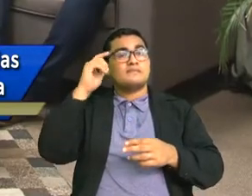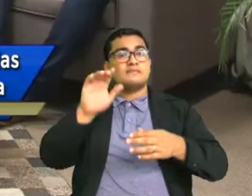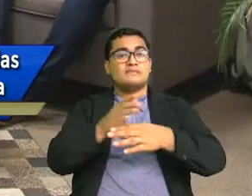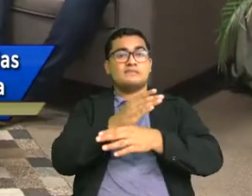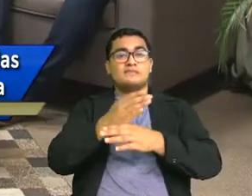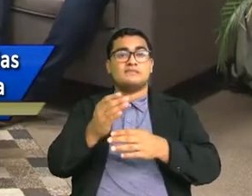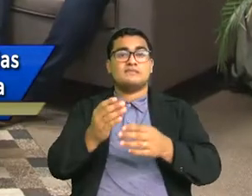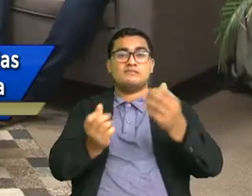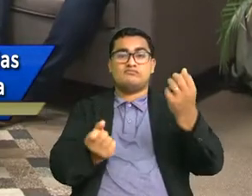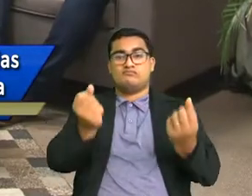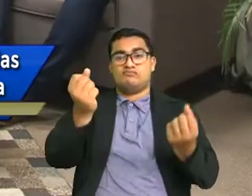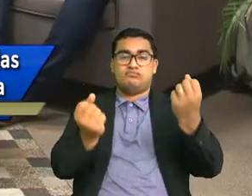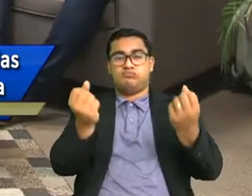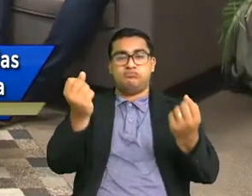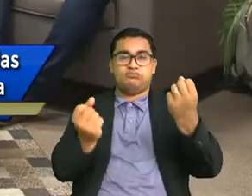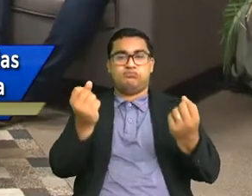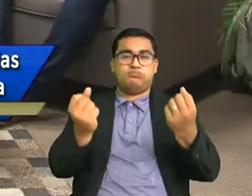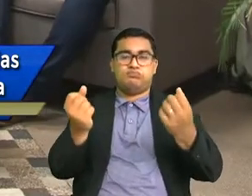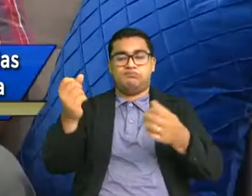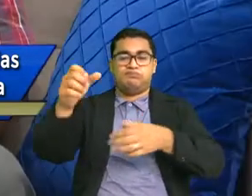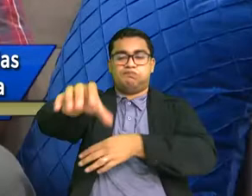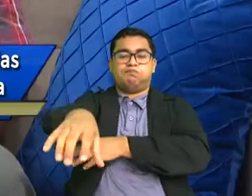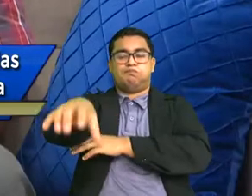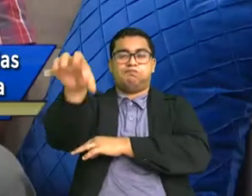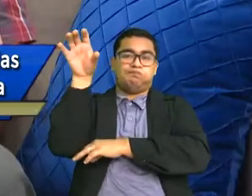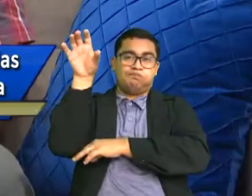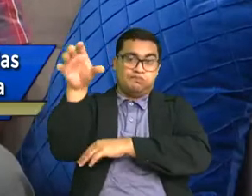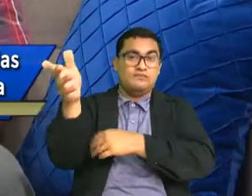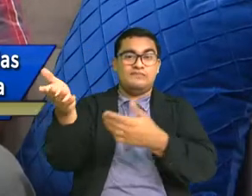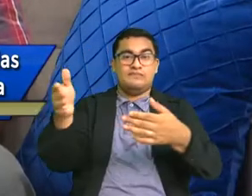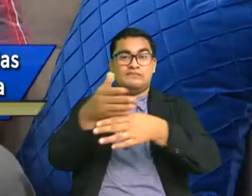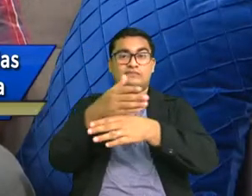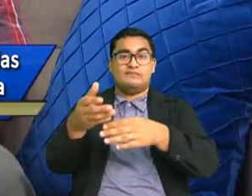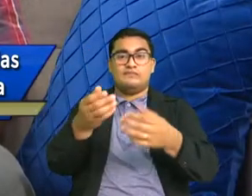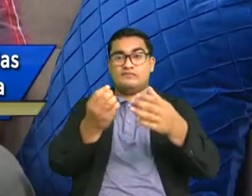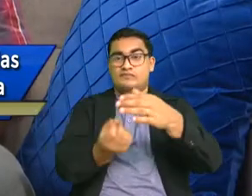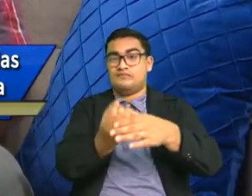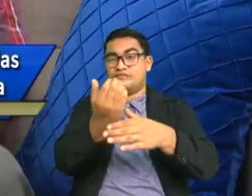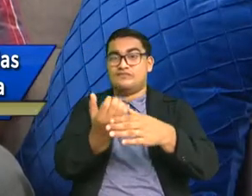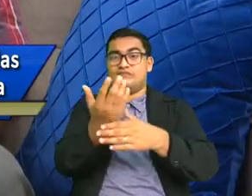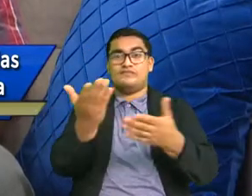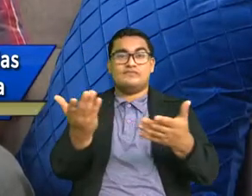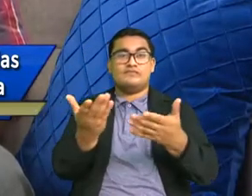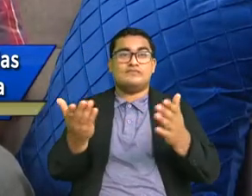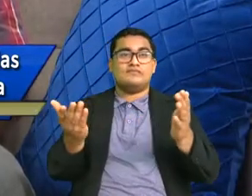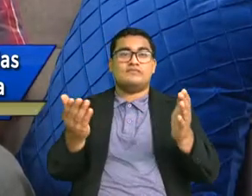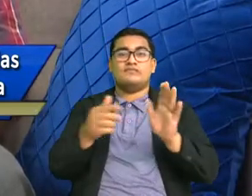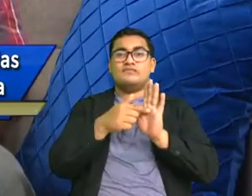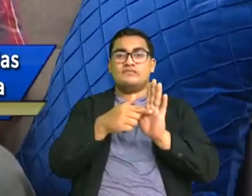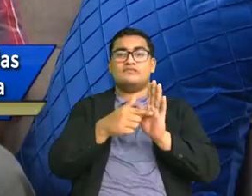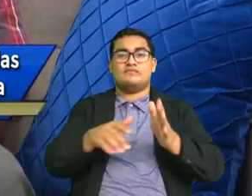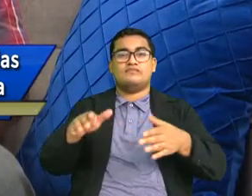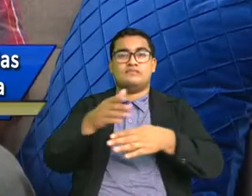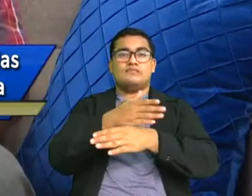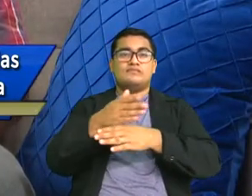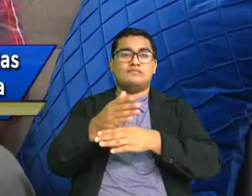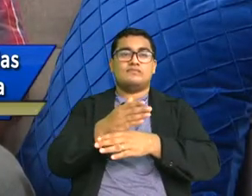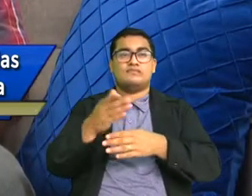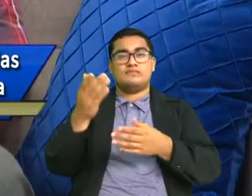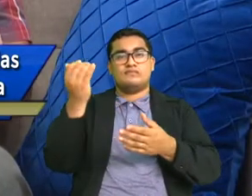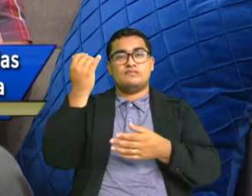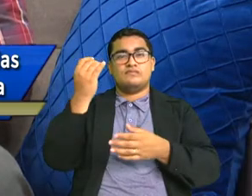tecnológico y sabemos pues que también la práctica no todo el tiempo se refiere a ese tipo de